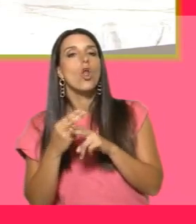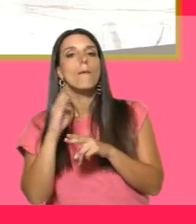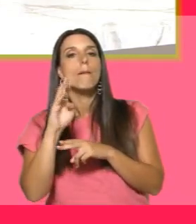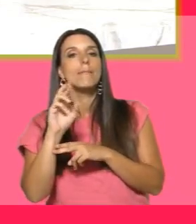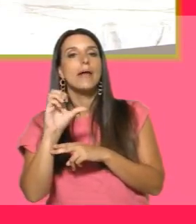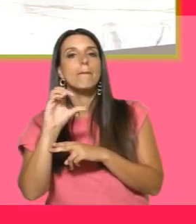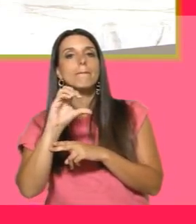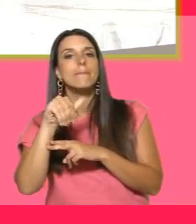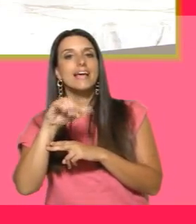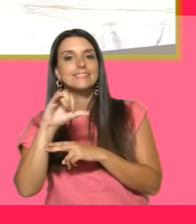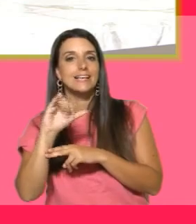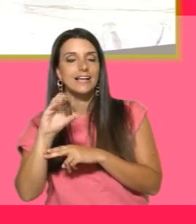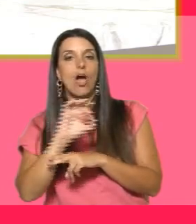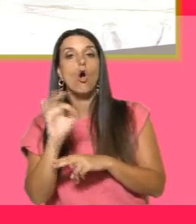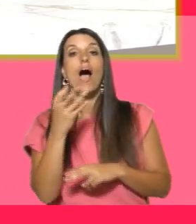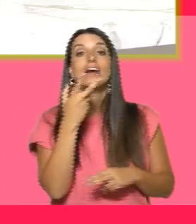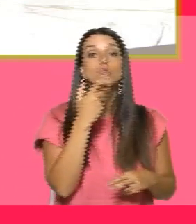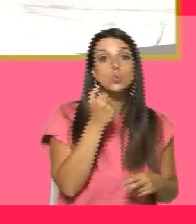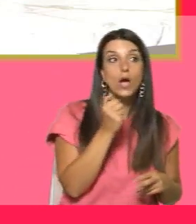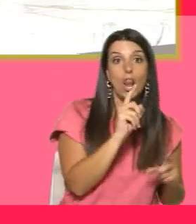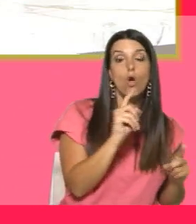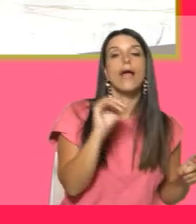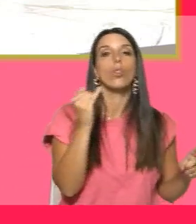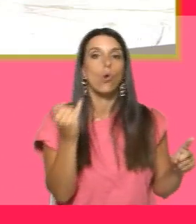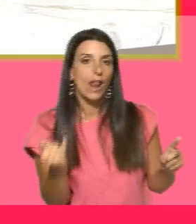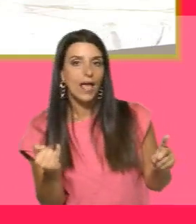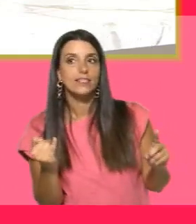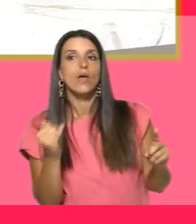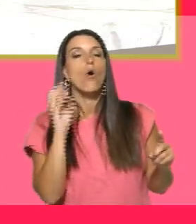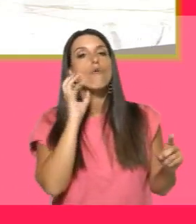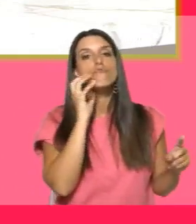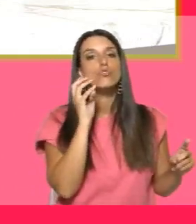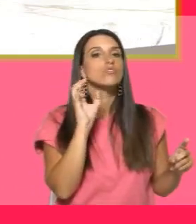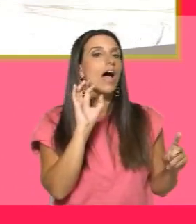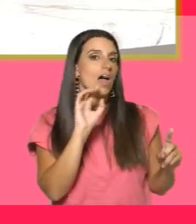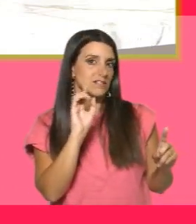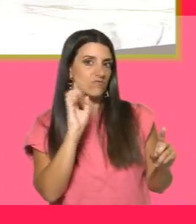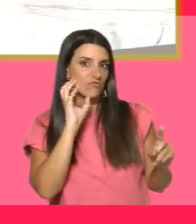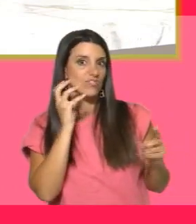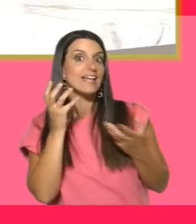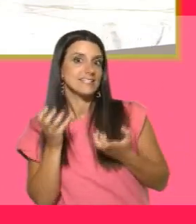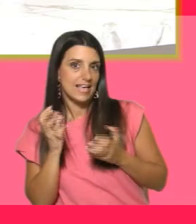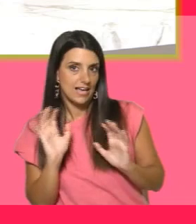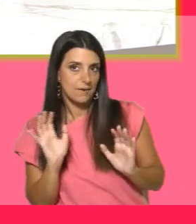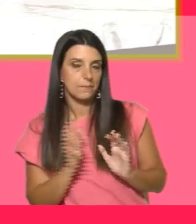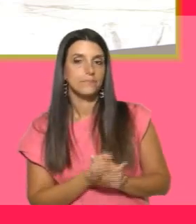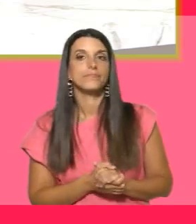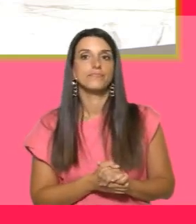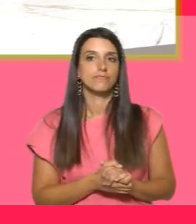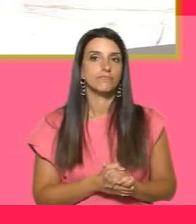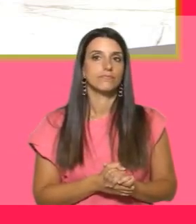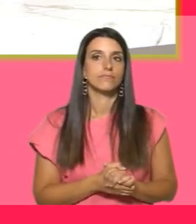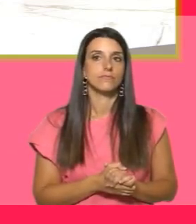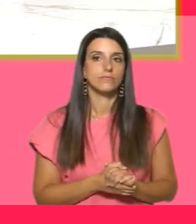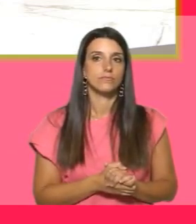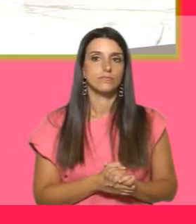sustituir la azúcar por edulcorante, ahí no pondrías la fruta, le pondrías frutos secos y también lo puedes hacer. Excelente. Seguimos